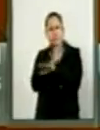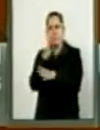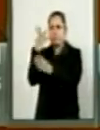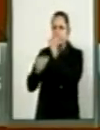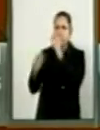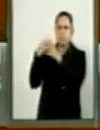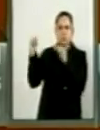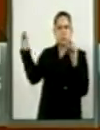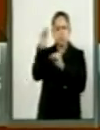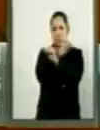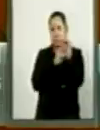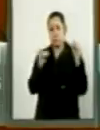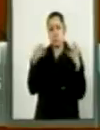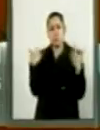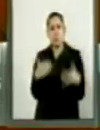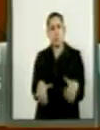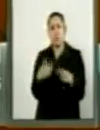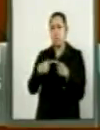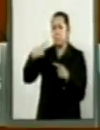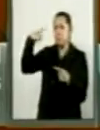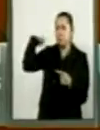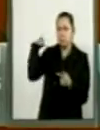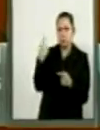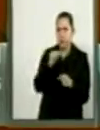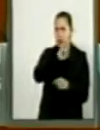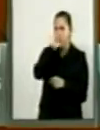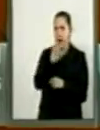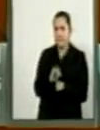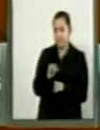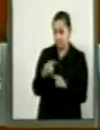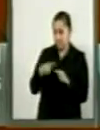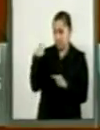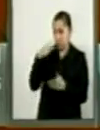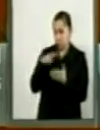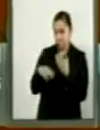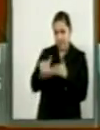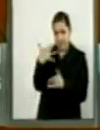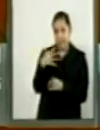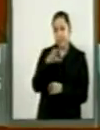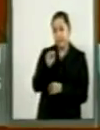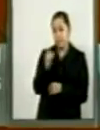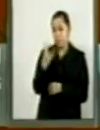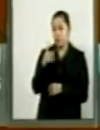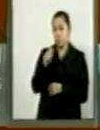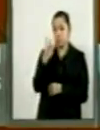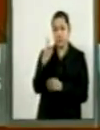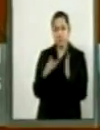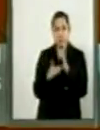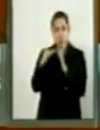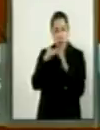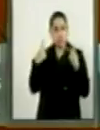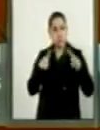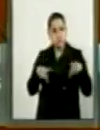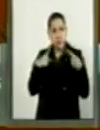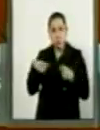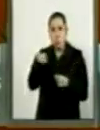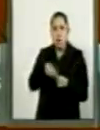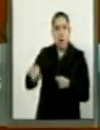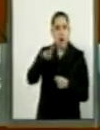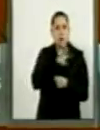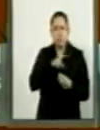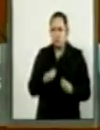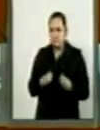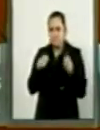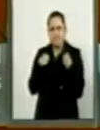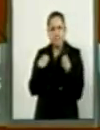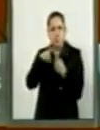pasado, 2015, se contabilizaban 65.3 millones de personas forzosamente desplazadas en